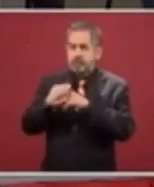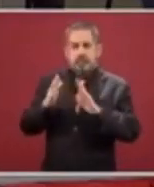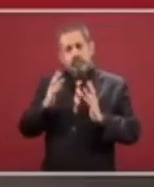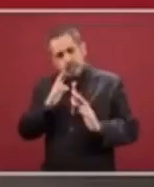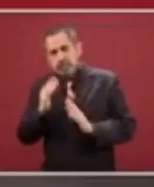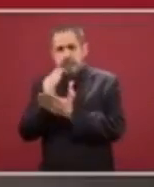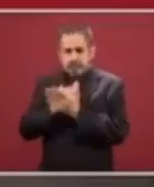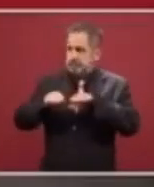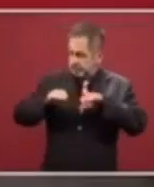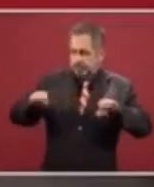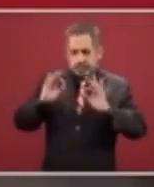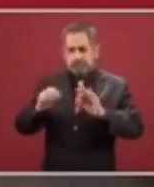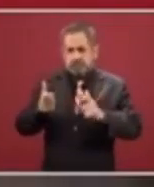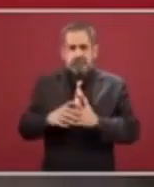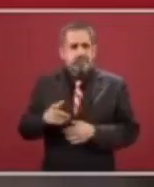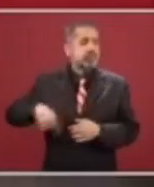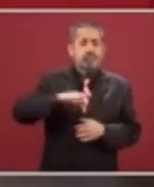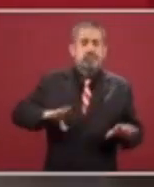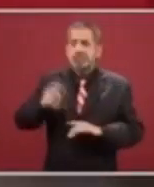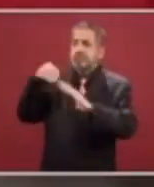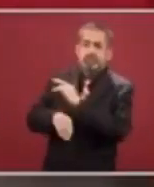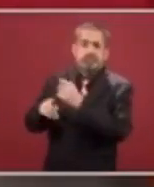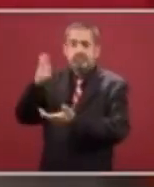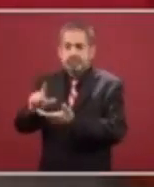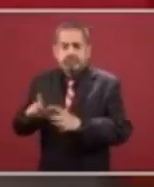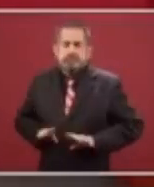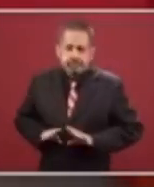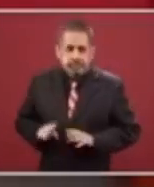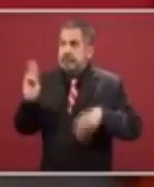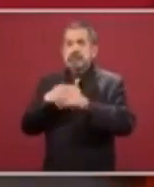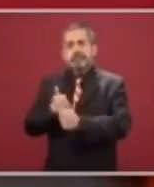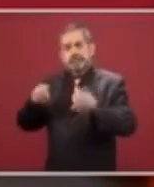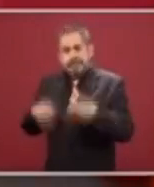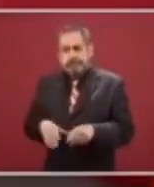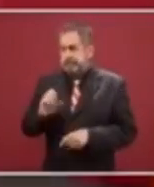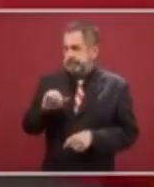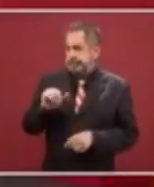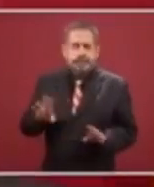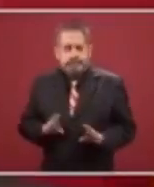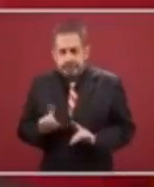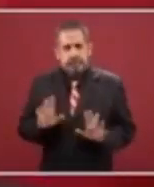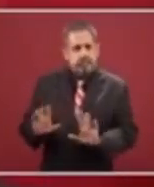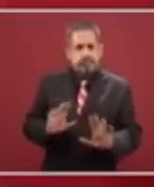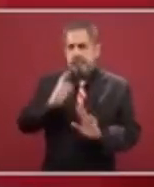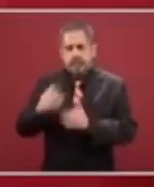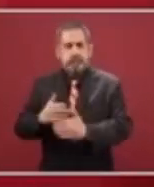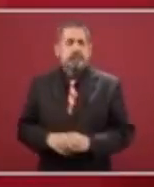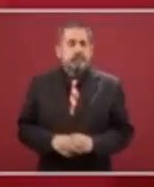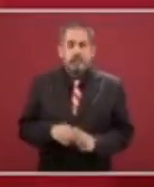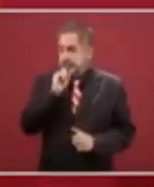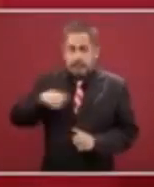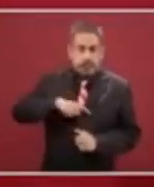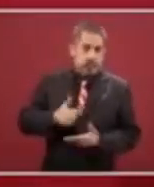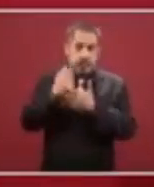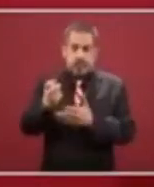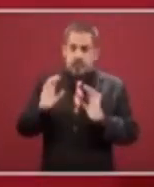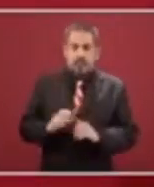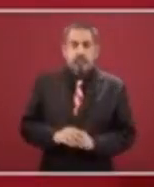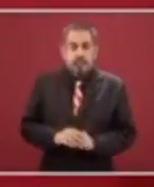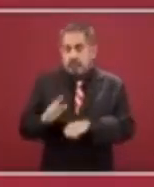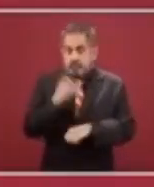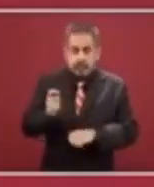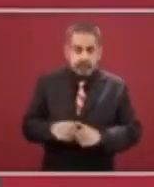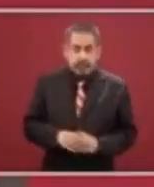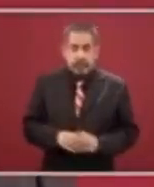mundo, el que haya estabilidad económica, financiera. No le conviene a nadie que haya recesión mundial, que haya crisis económica. Y a nosotros nos ayuda eso,